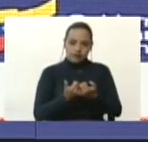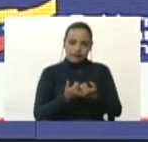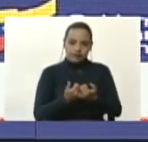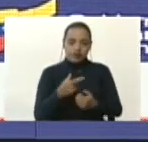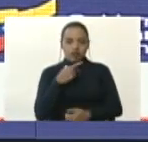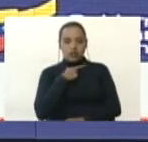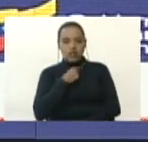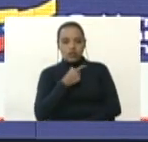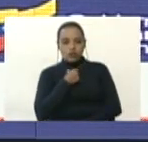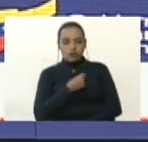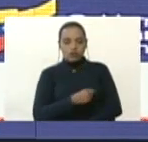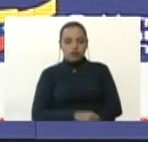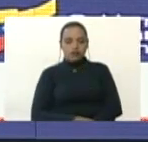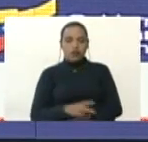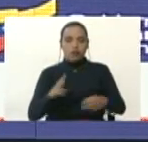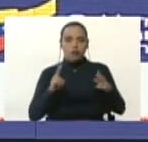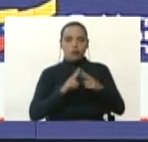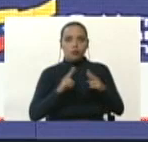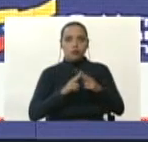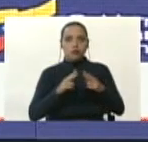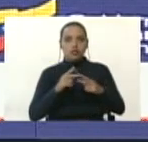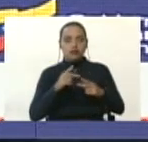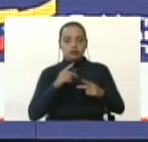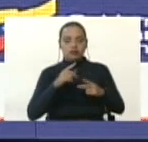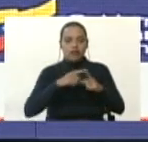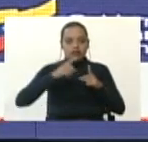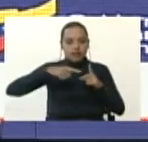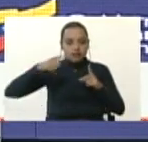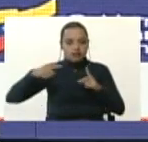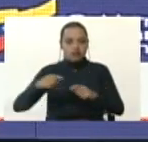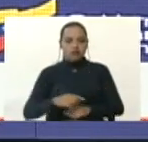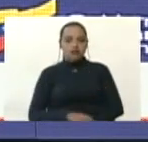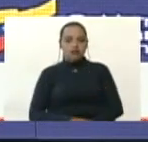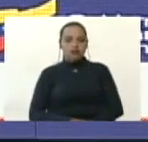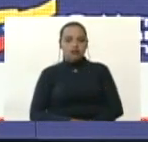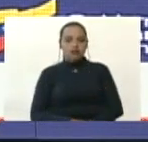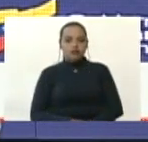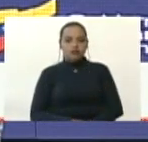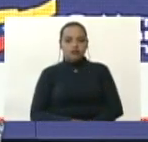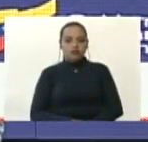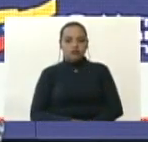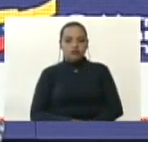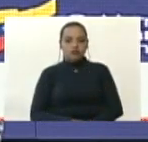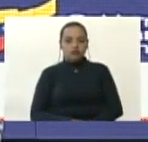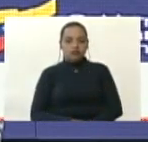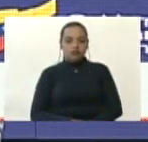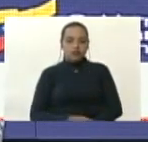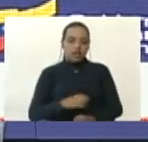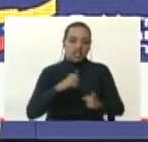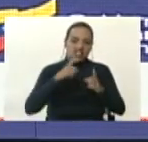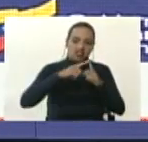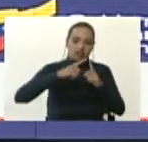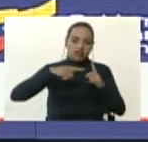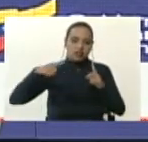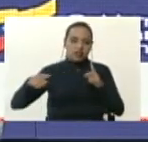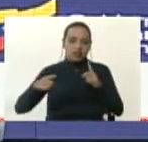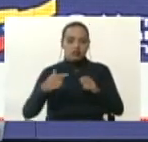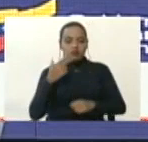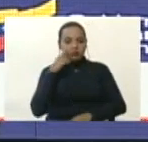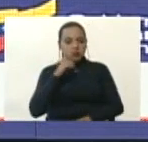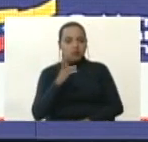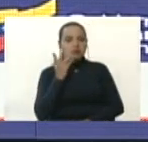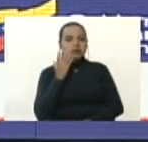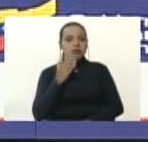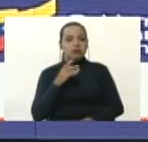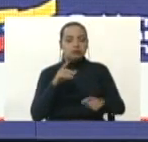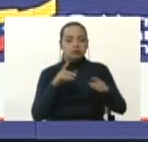gusta conocer estadísticas. Las estadísticas siempre hablan, cuando usted ve un programa de fútbol o